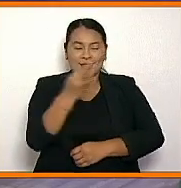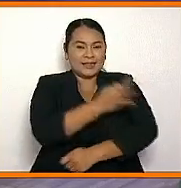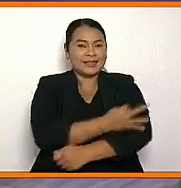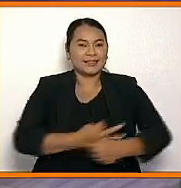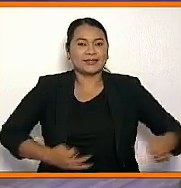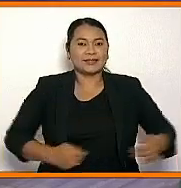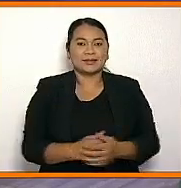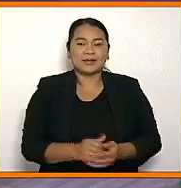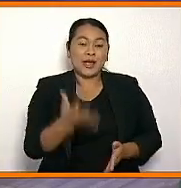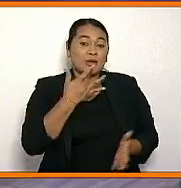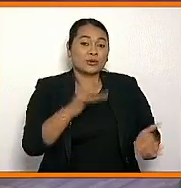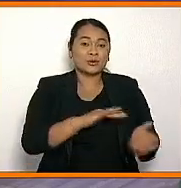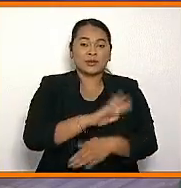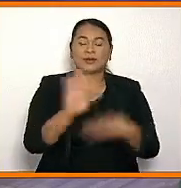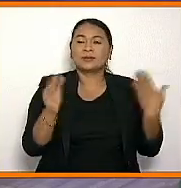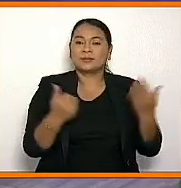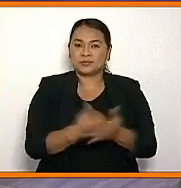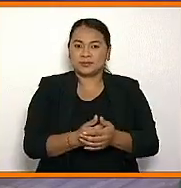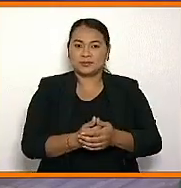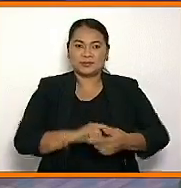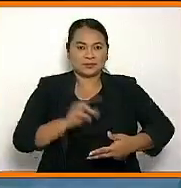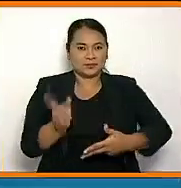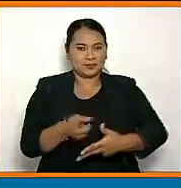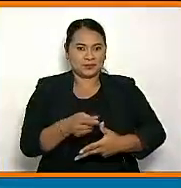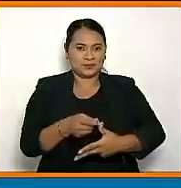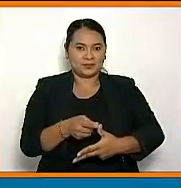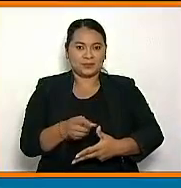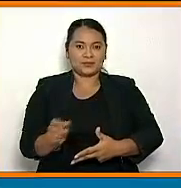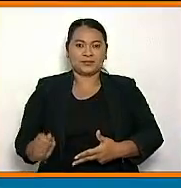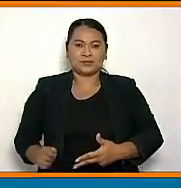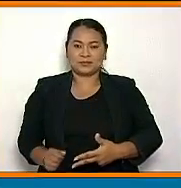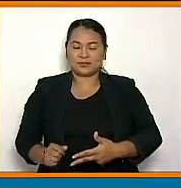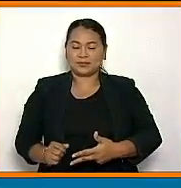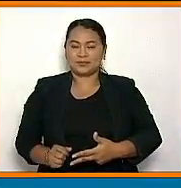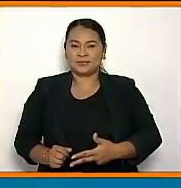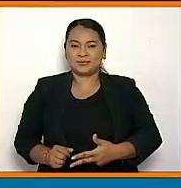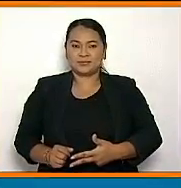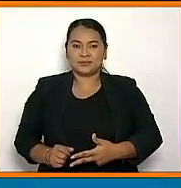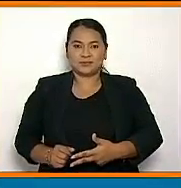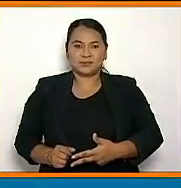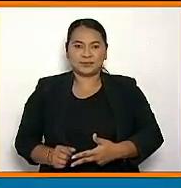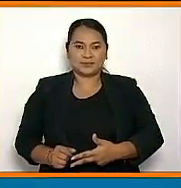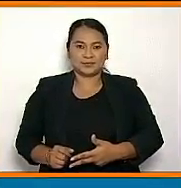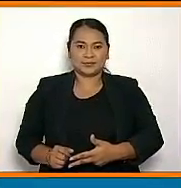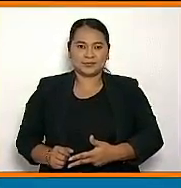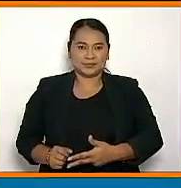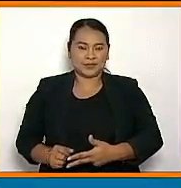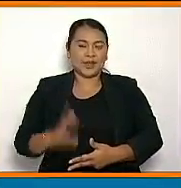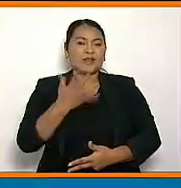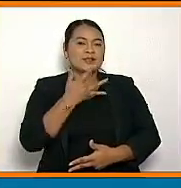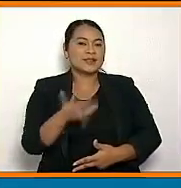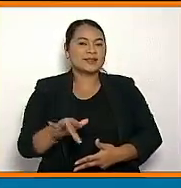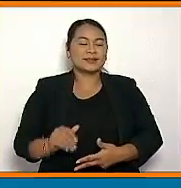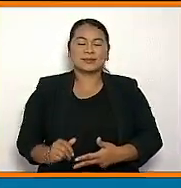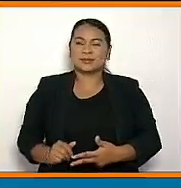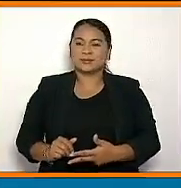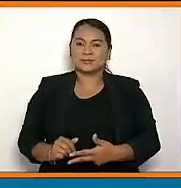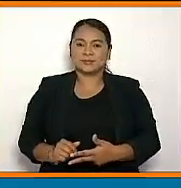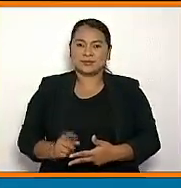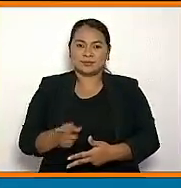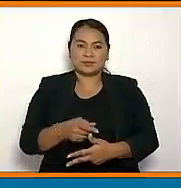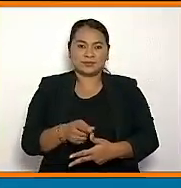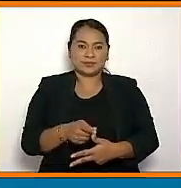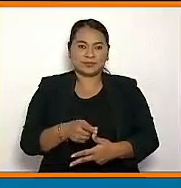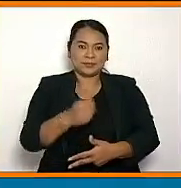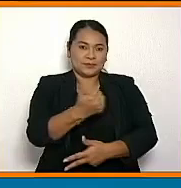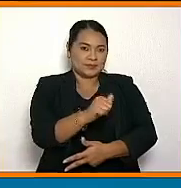tarde. Te deseo mucha suerte porque su primer número en Pega 3 es... Muchísima suerte. Este es